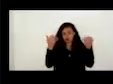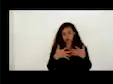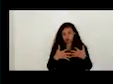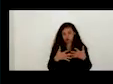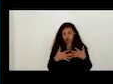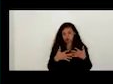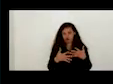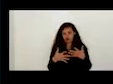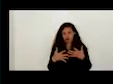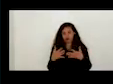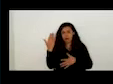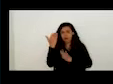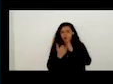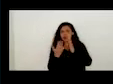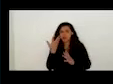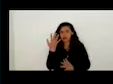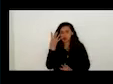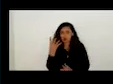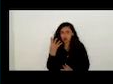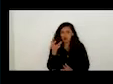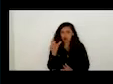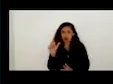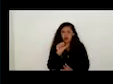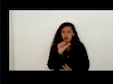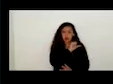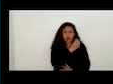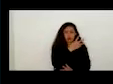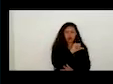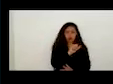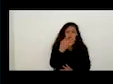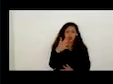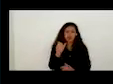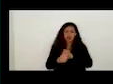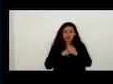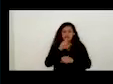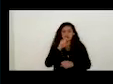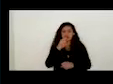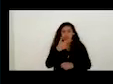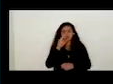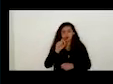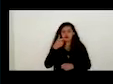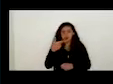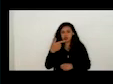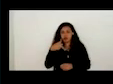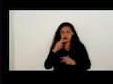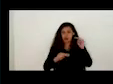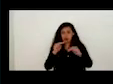menos 54, y de 4 a 10 años serían de 27.7 por el peso,